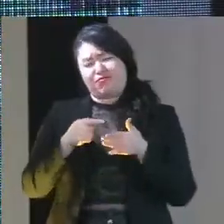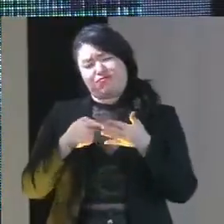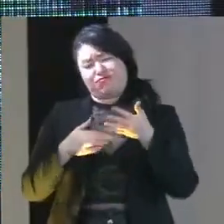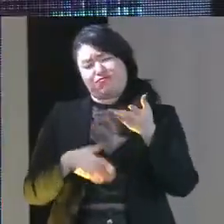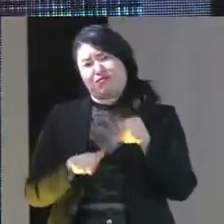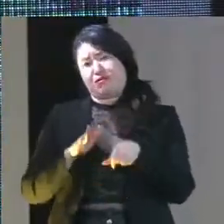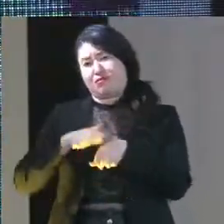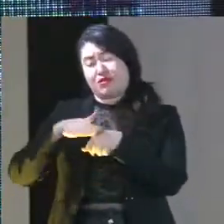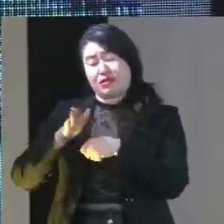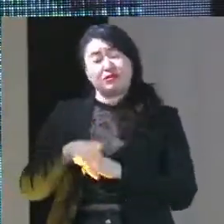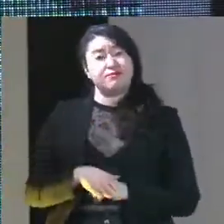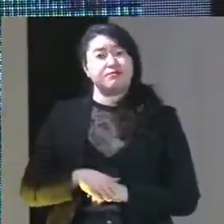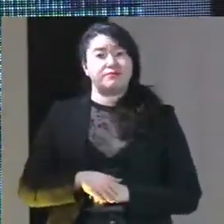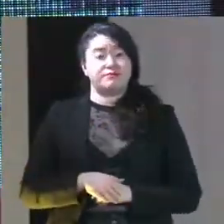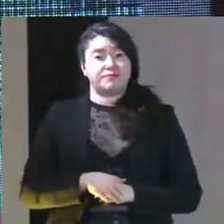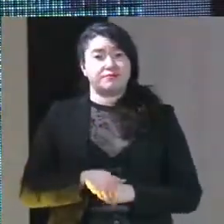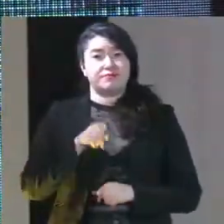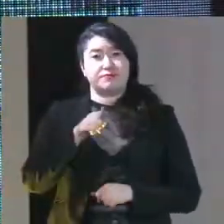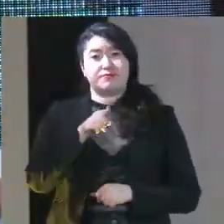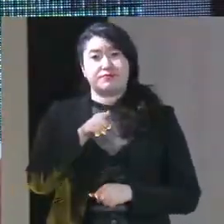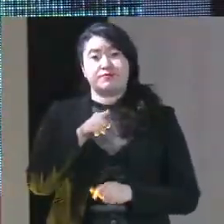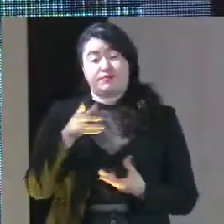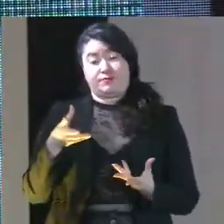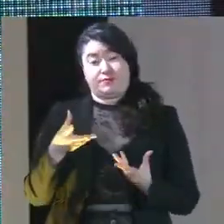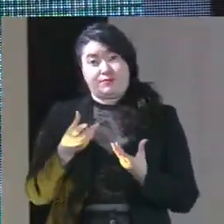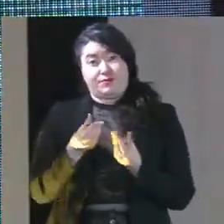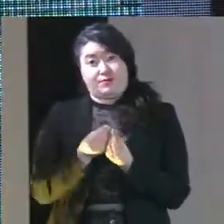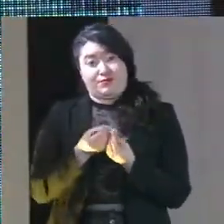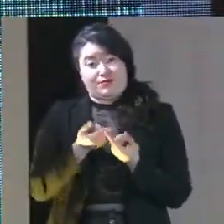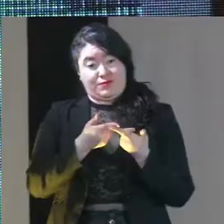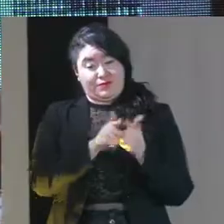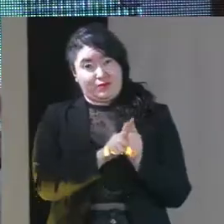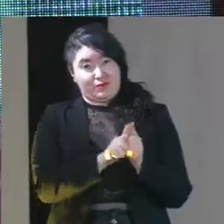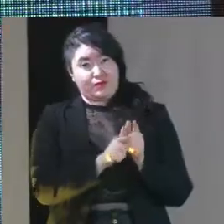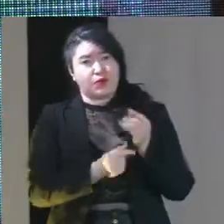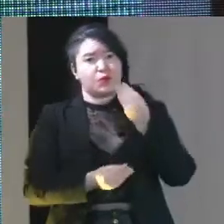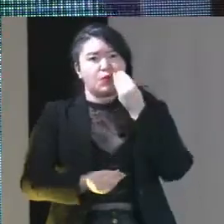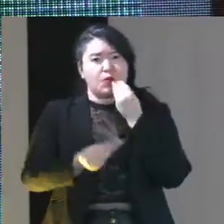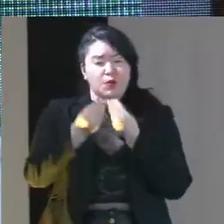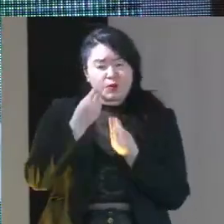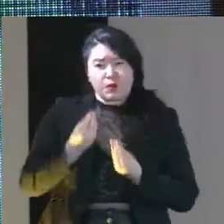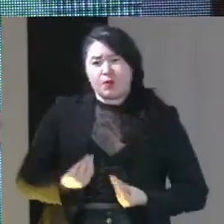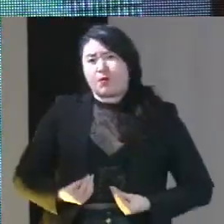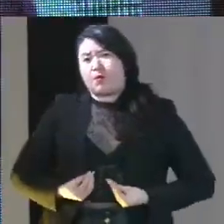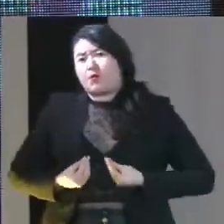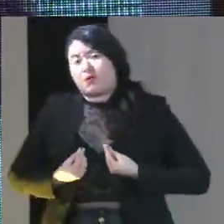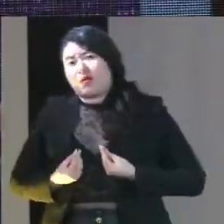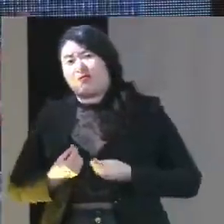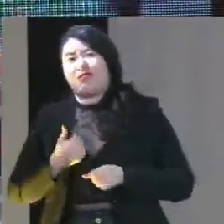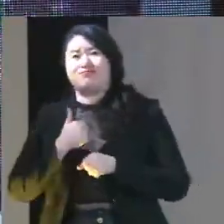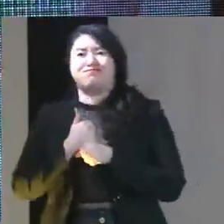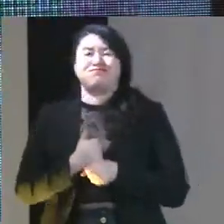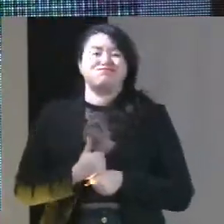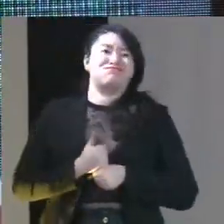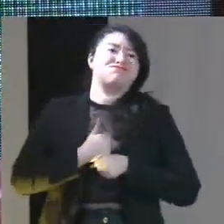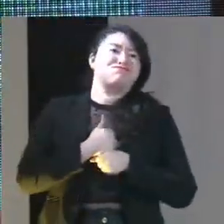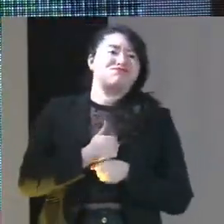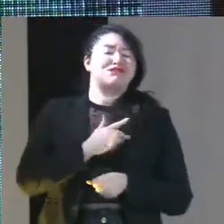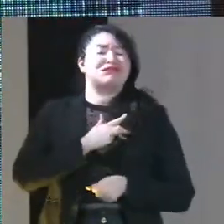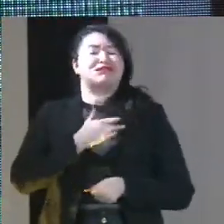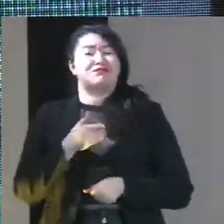Él vivió con estas tribus, comió con estas tribus, lloró con estas tribus, sufrió, se enfermó, se enamoró,